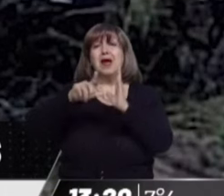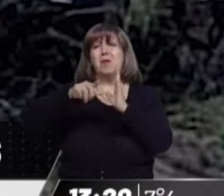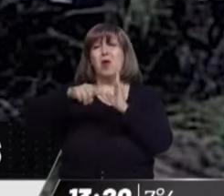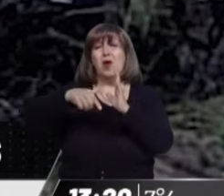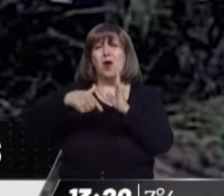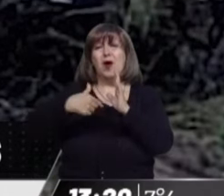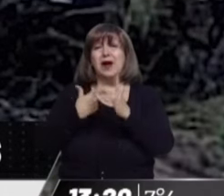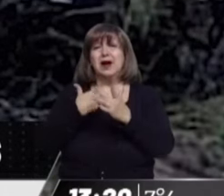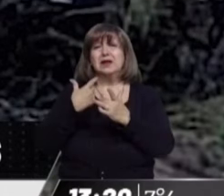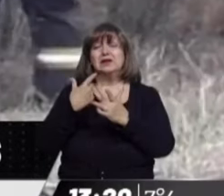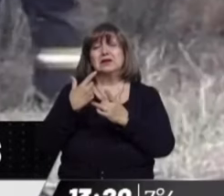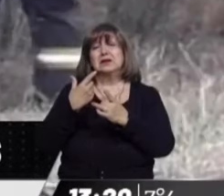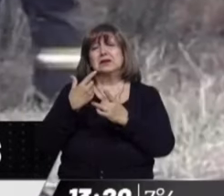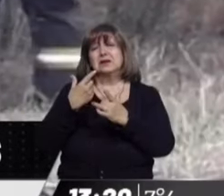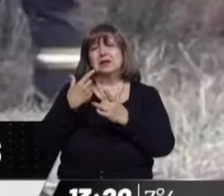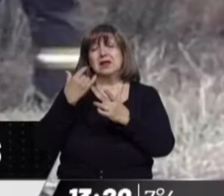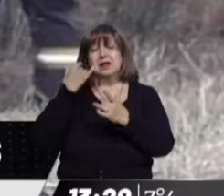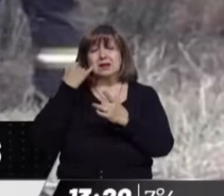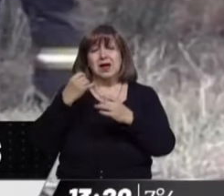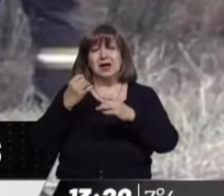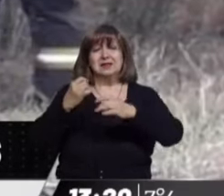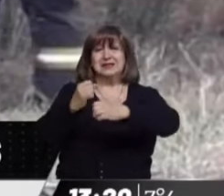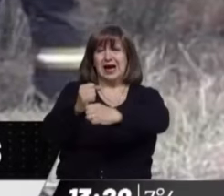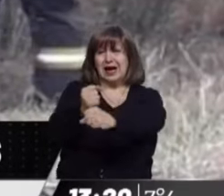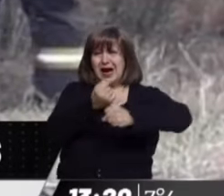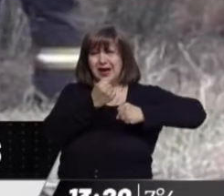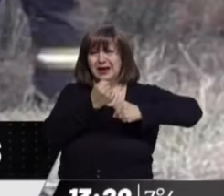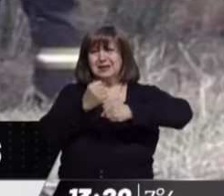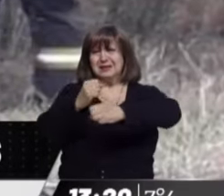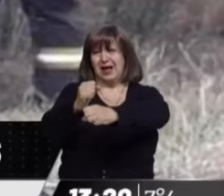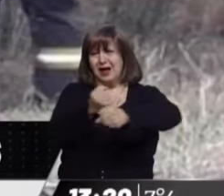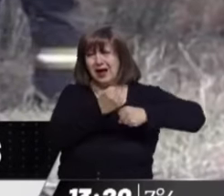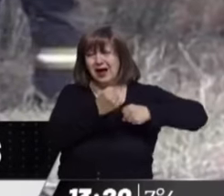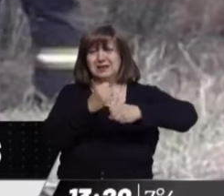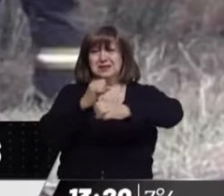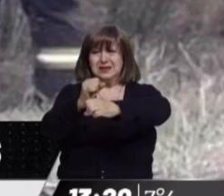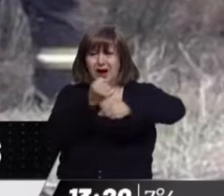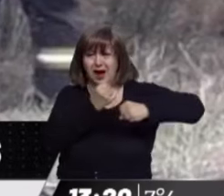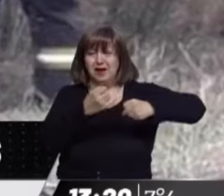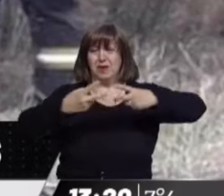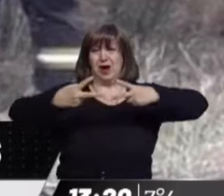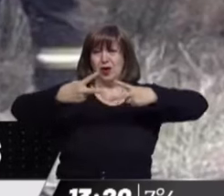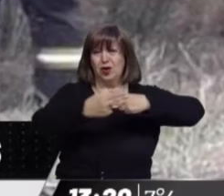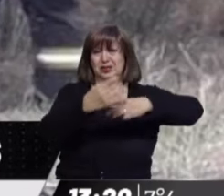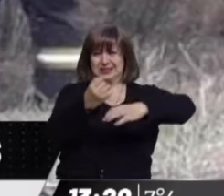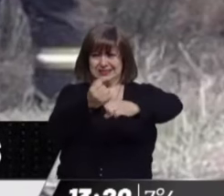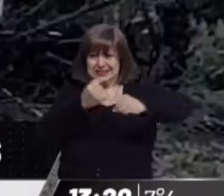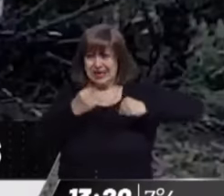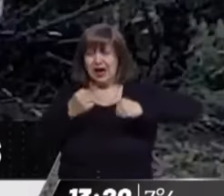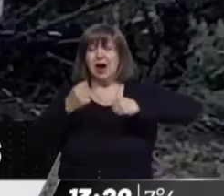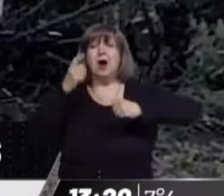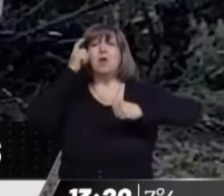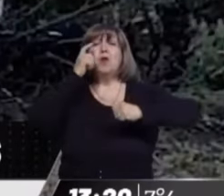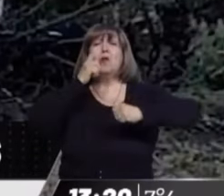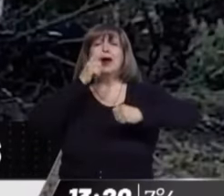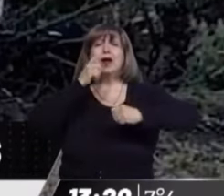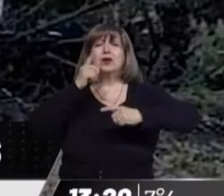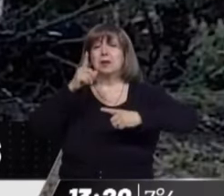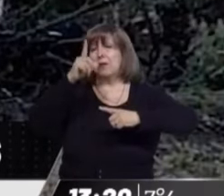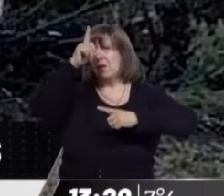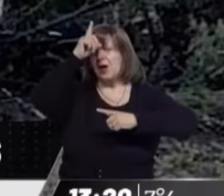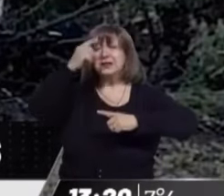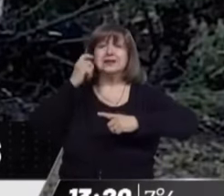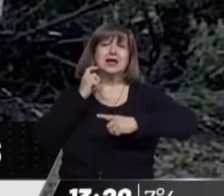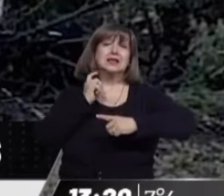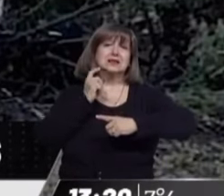horas para poder rescatar a la víctima eh quienes trabajaron allí vemos en imágenes bomberos y policía de San Luis eh